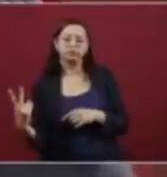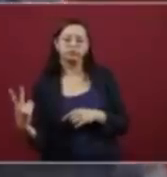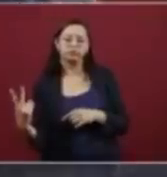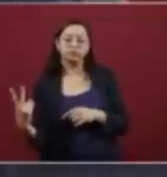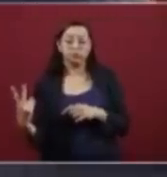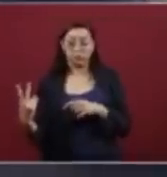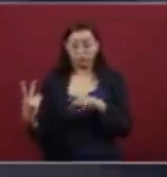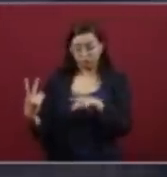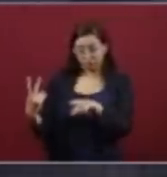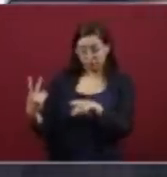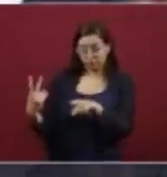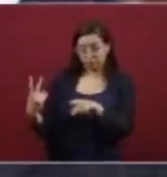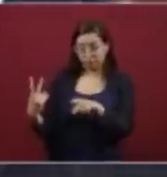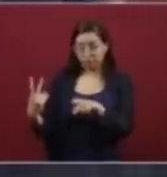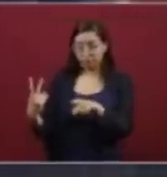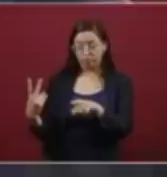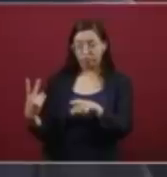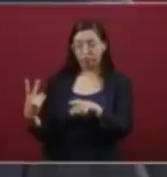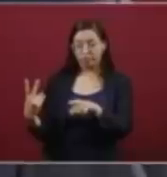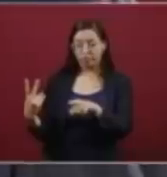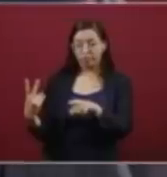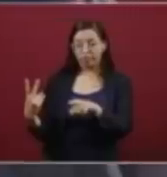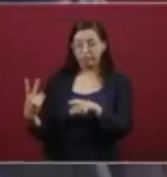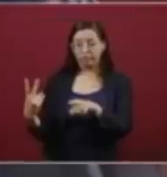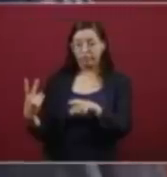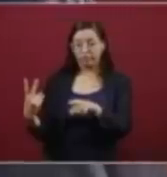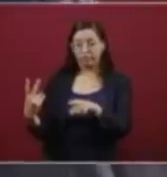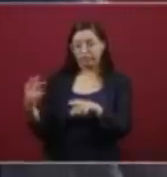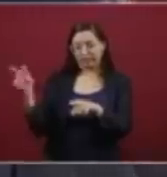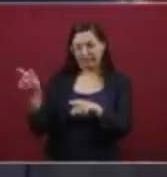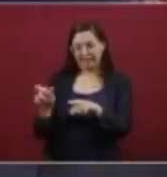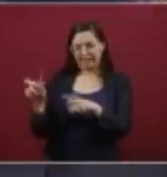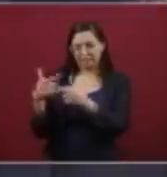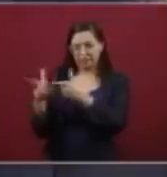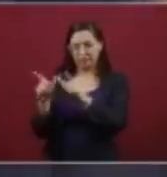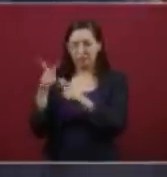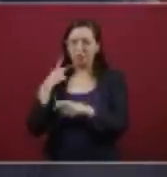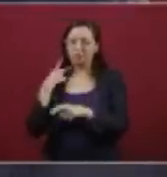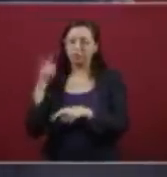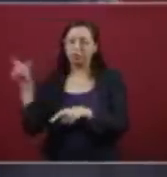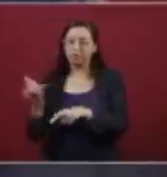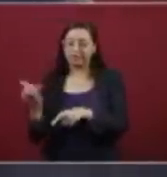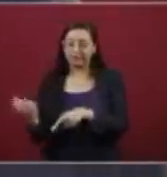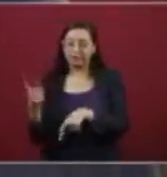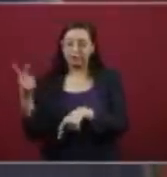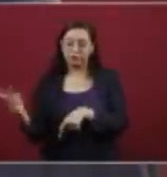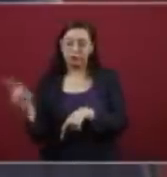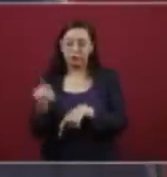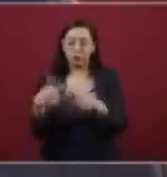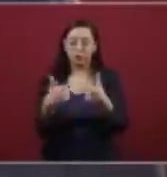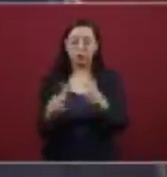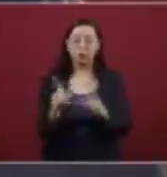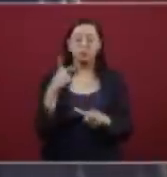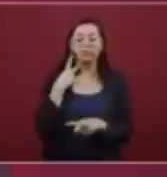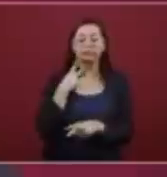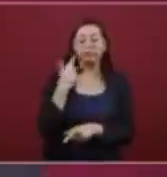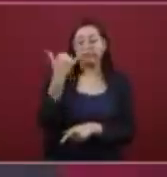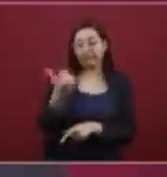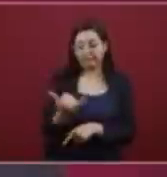Para el partido Y, otras 2, y para el partido Z,